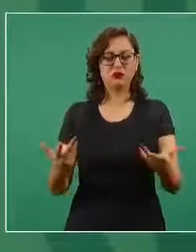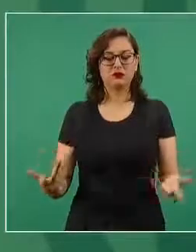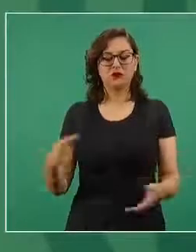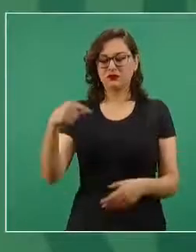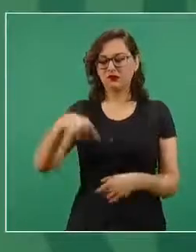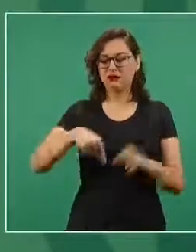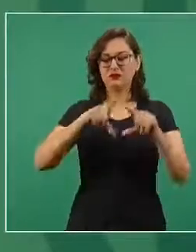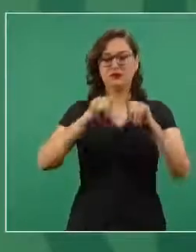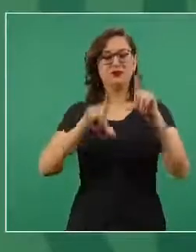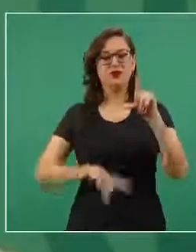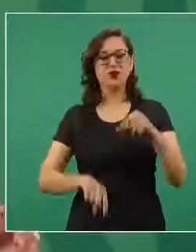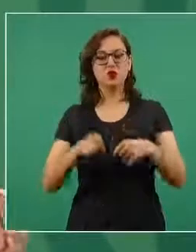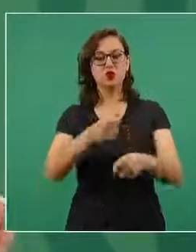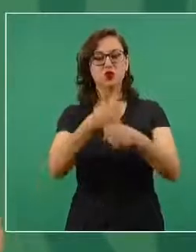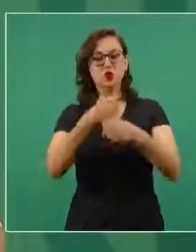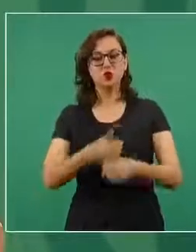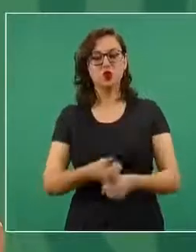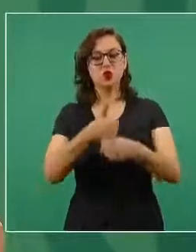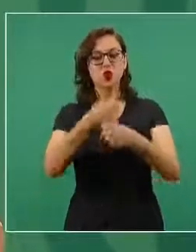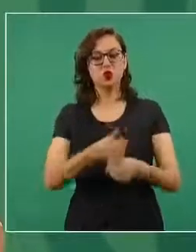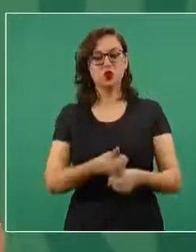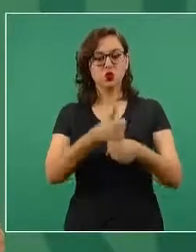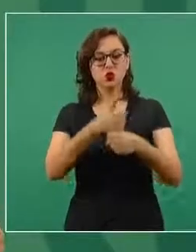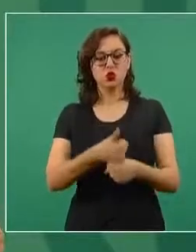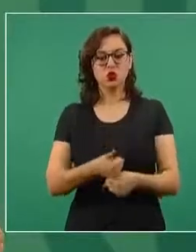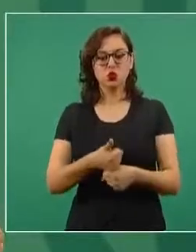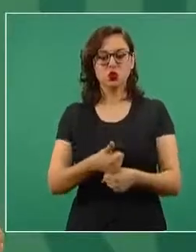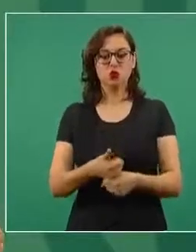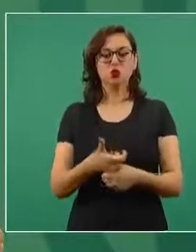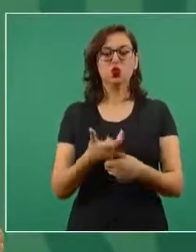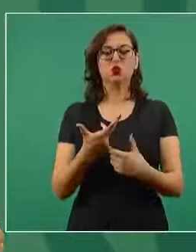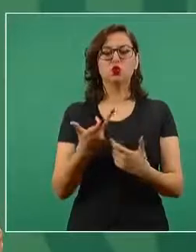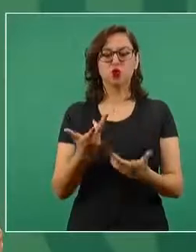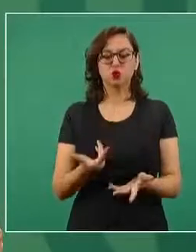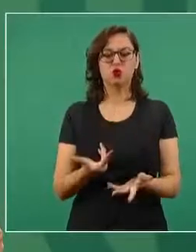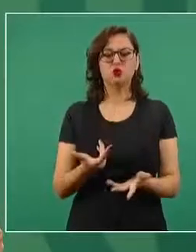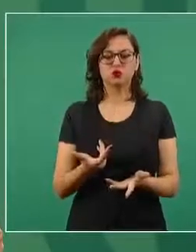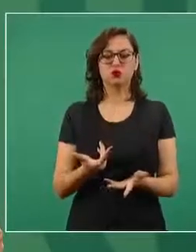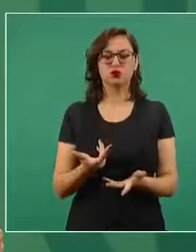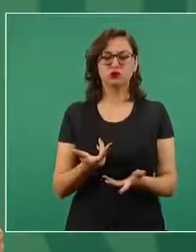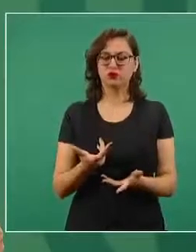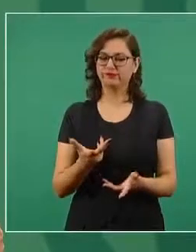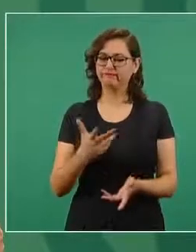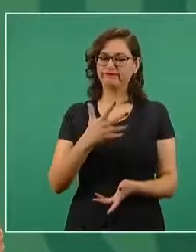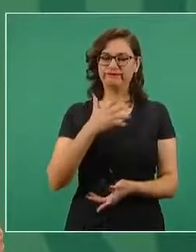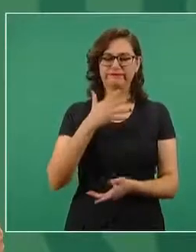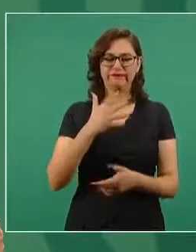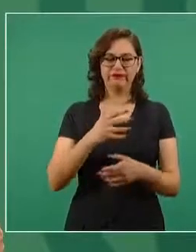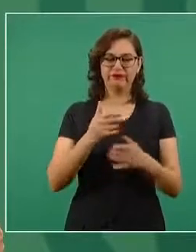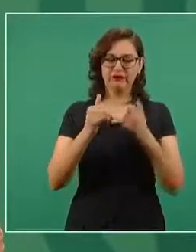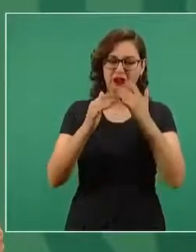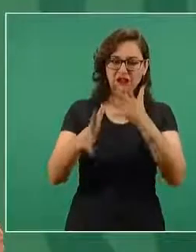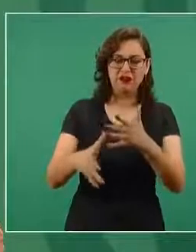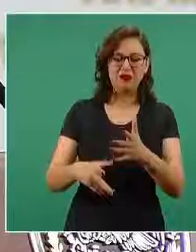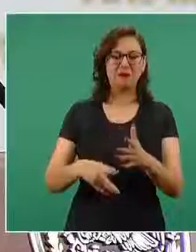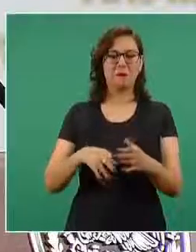padeció de esa rémora